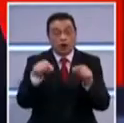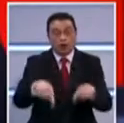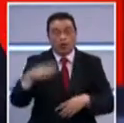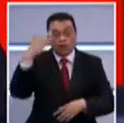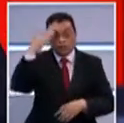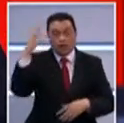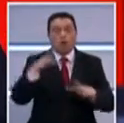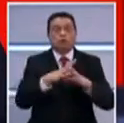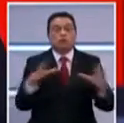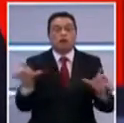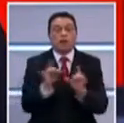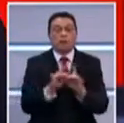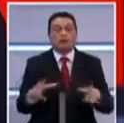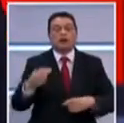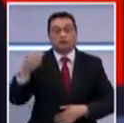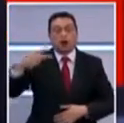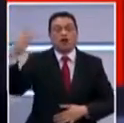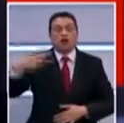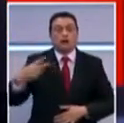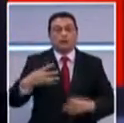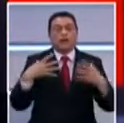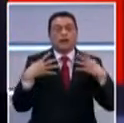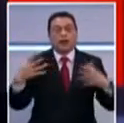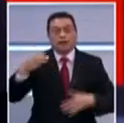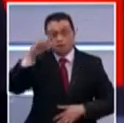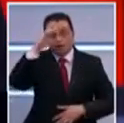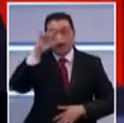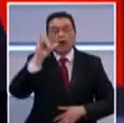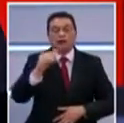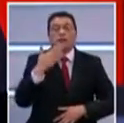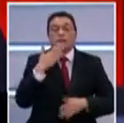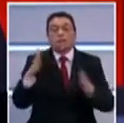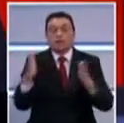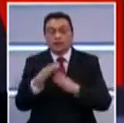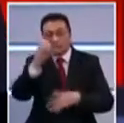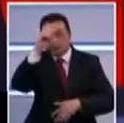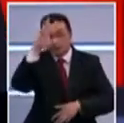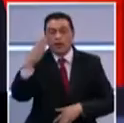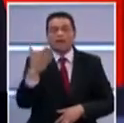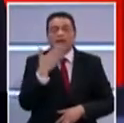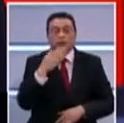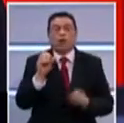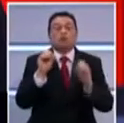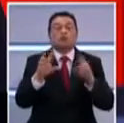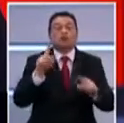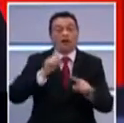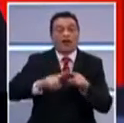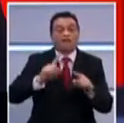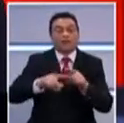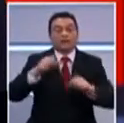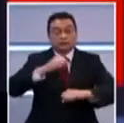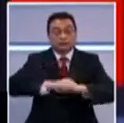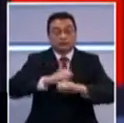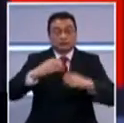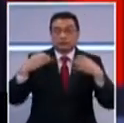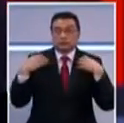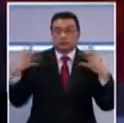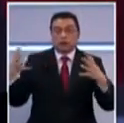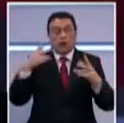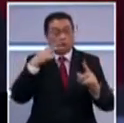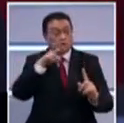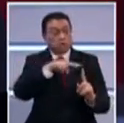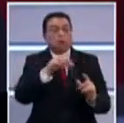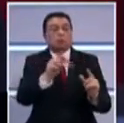fue un día muy especial porque tuvimos noticias para la gran minería pero también para la pequeña minería que muchas veces por la dimensión de la gran minería se